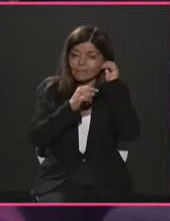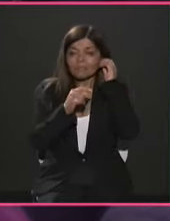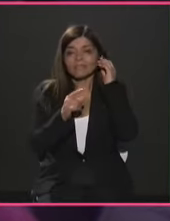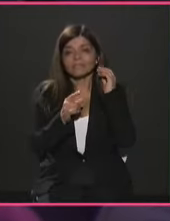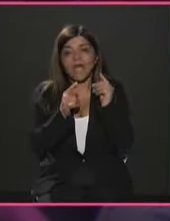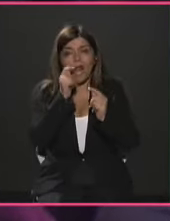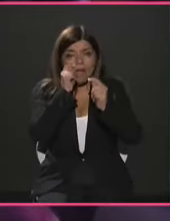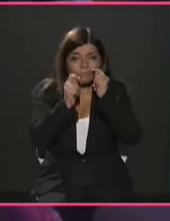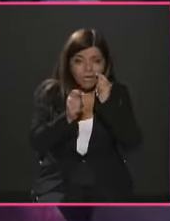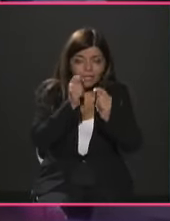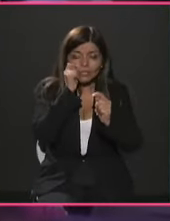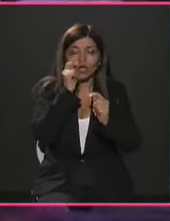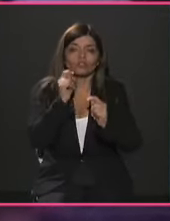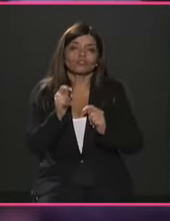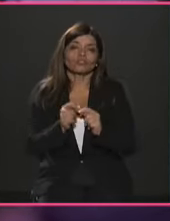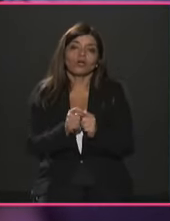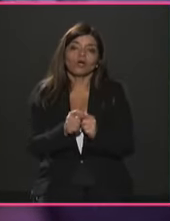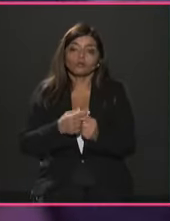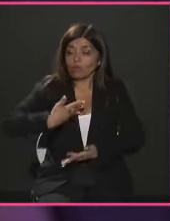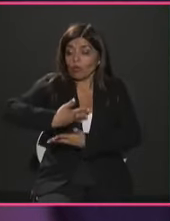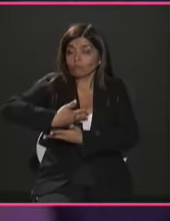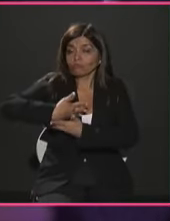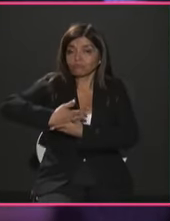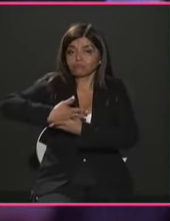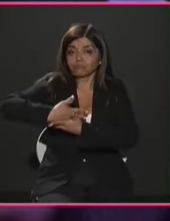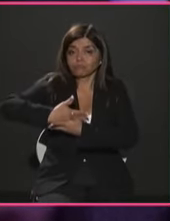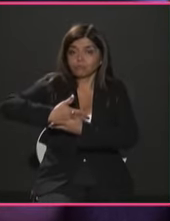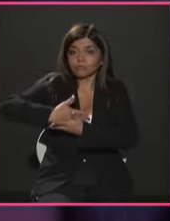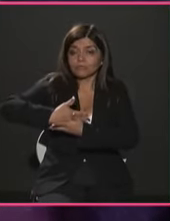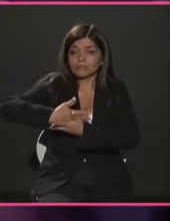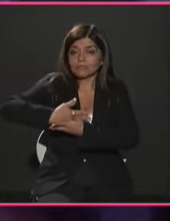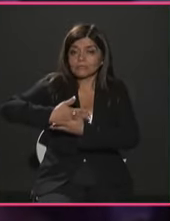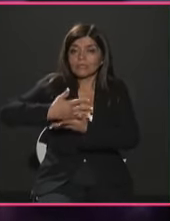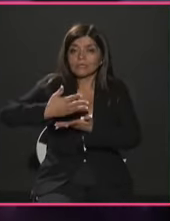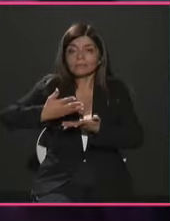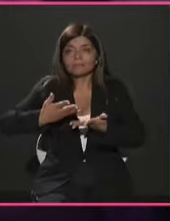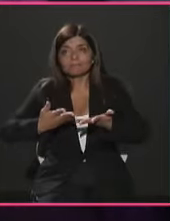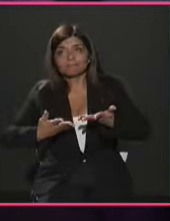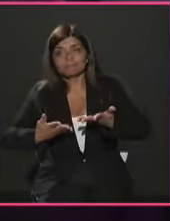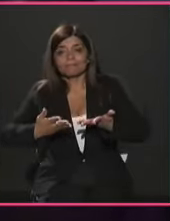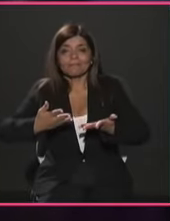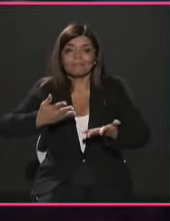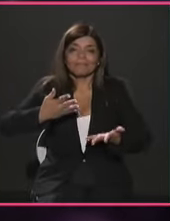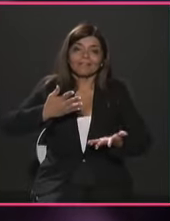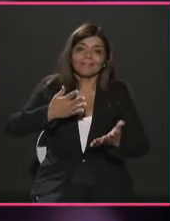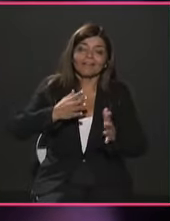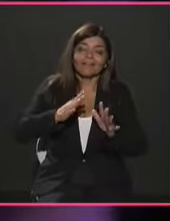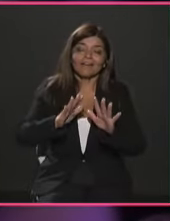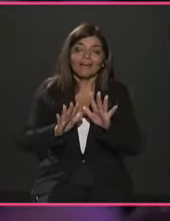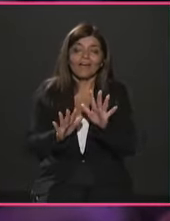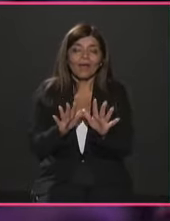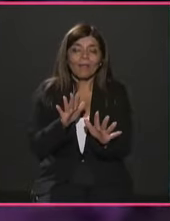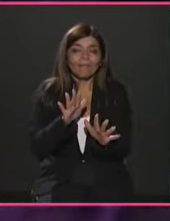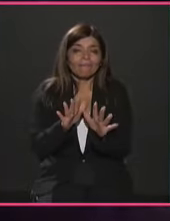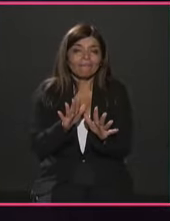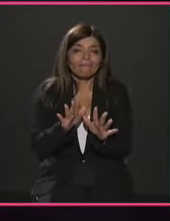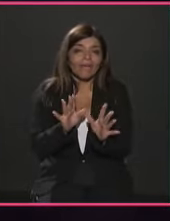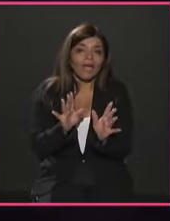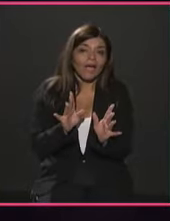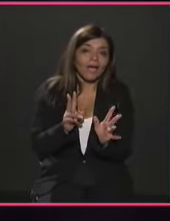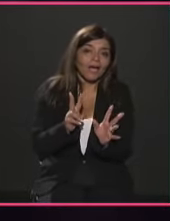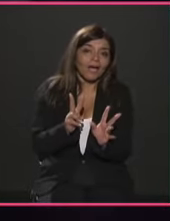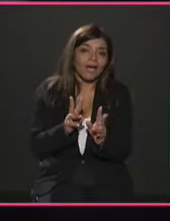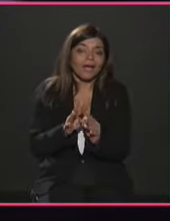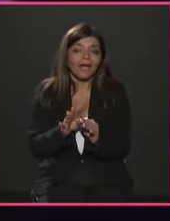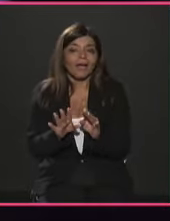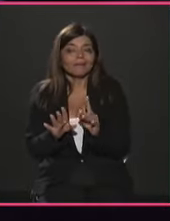arriesgado e hacer bebés teniendo sexo no siempre es costoso